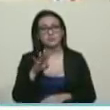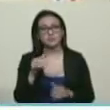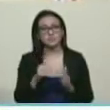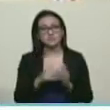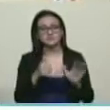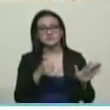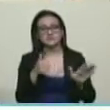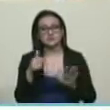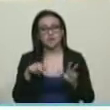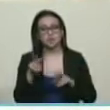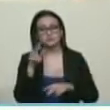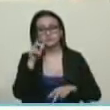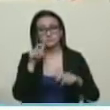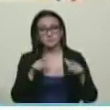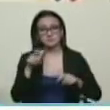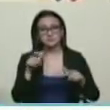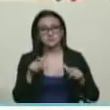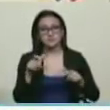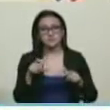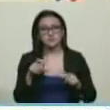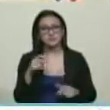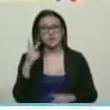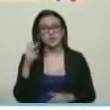20.704.612 votantes, recordemos que son